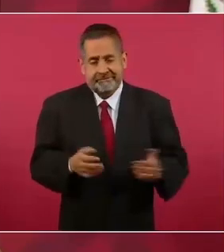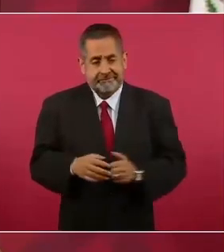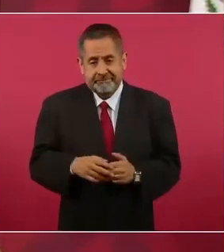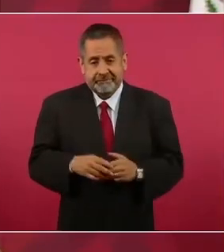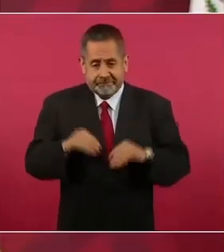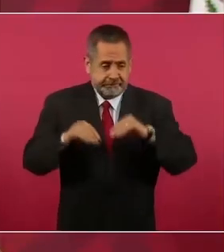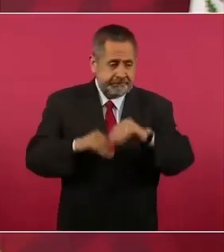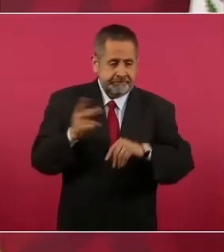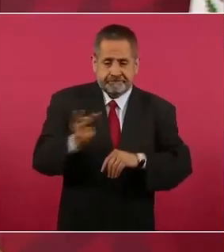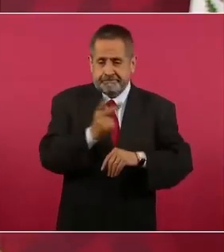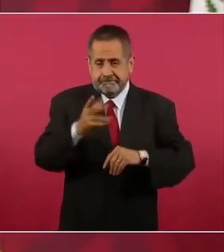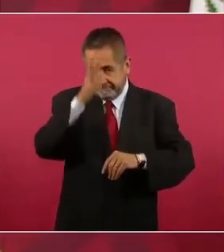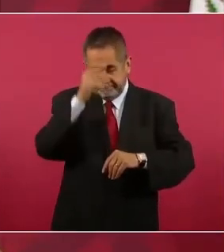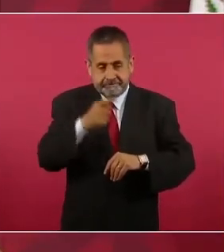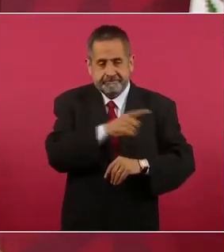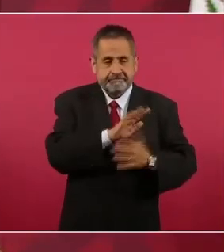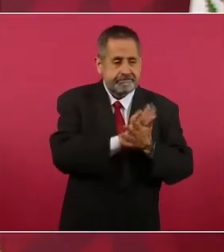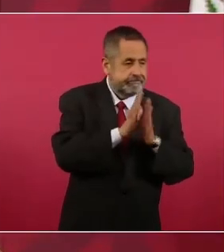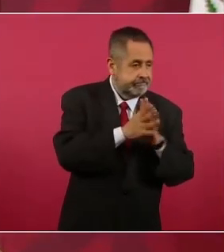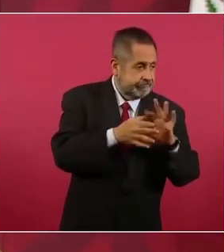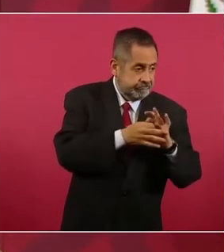que se establecían abajo.